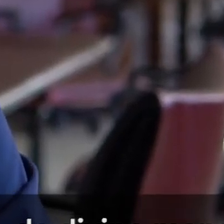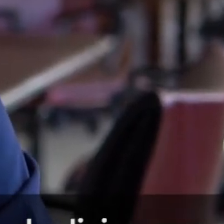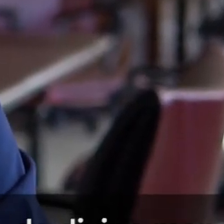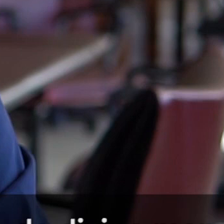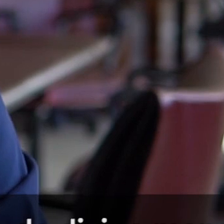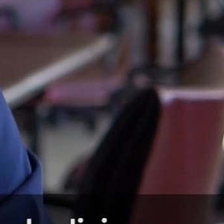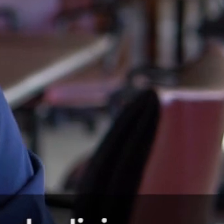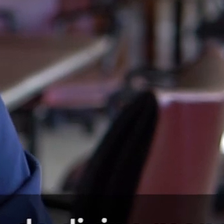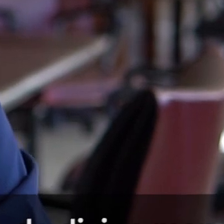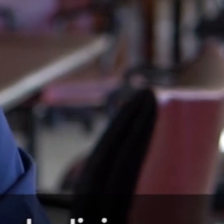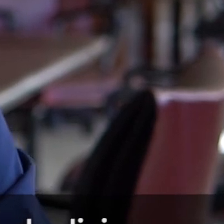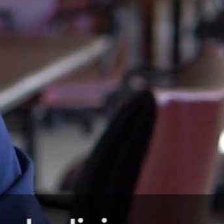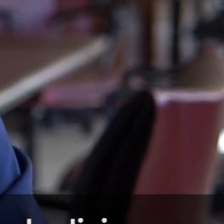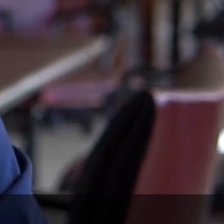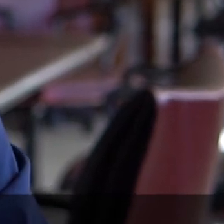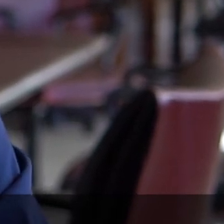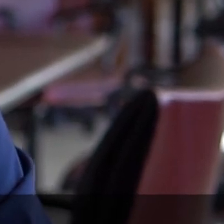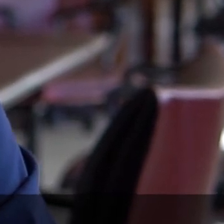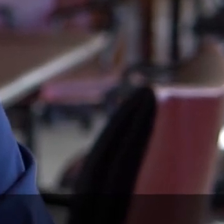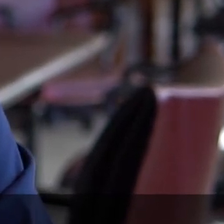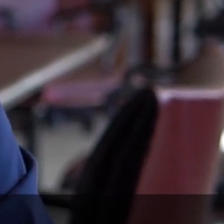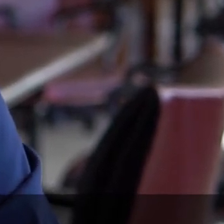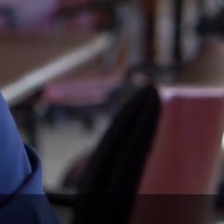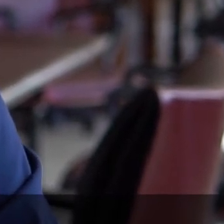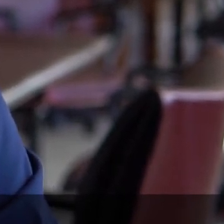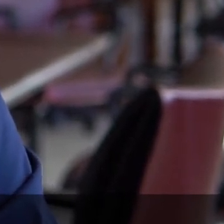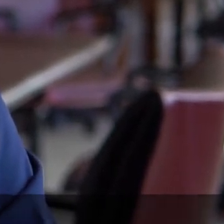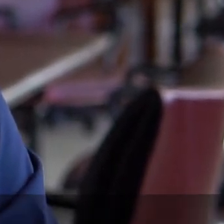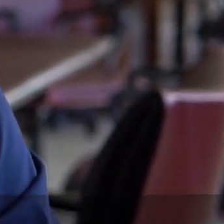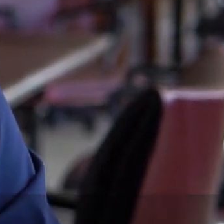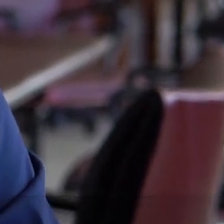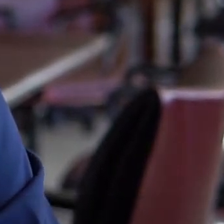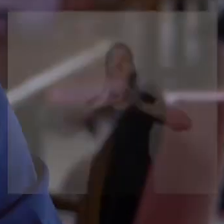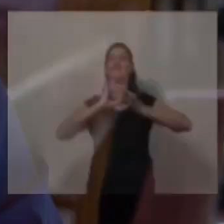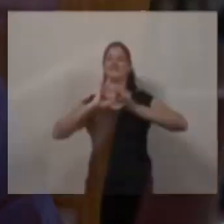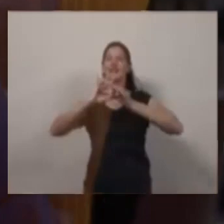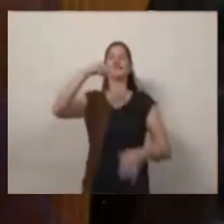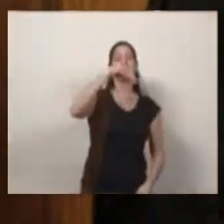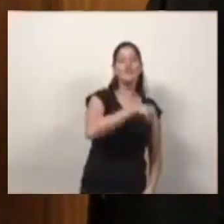venida de la nieve, de divino manantial. Esa es tremenda, tremenda para mí.